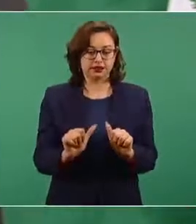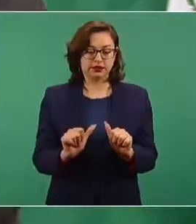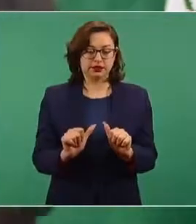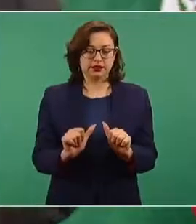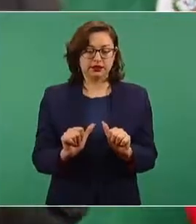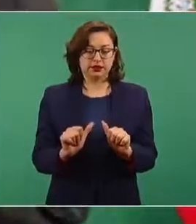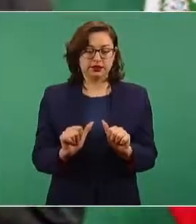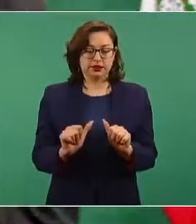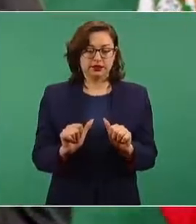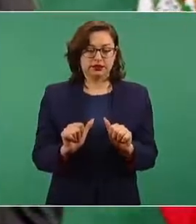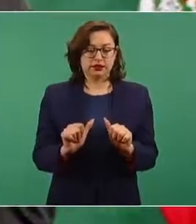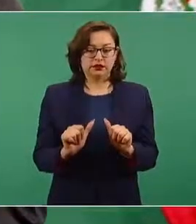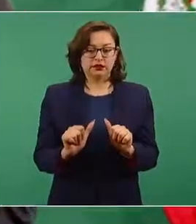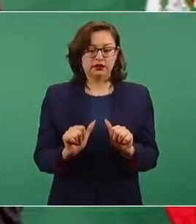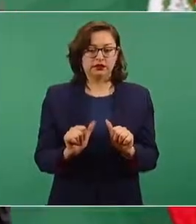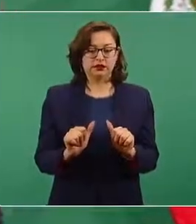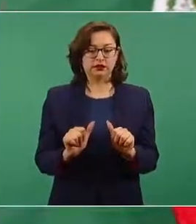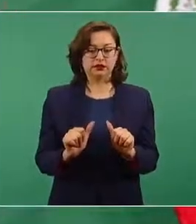porque